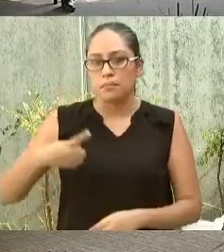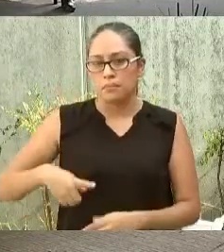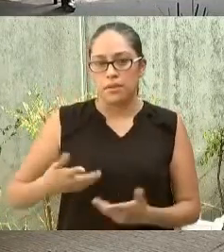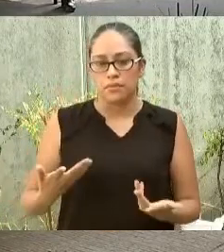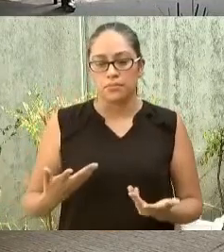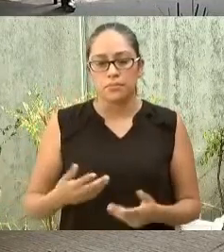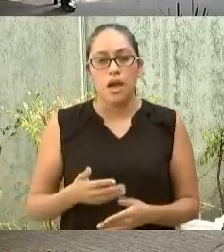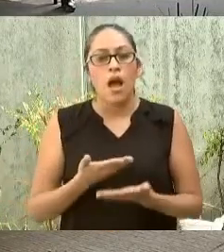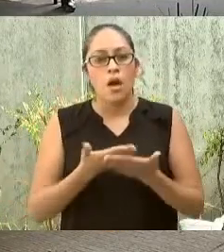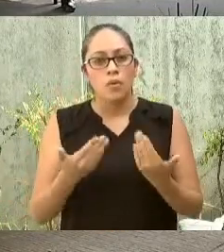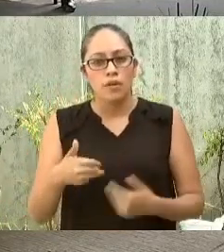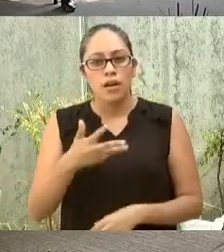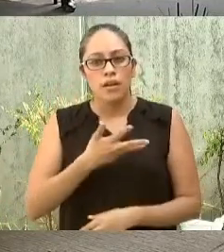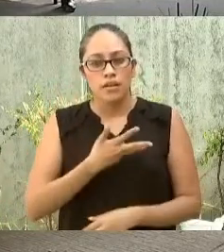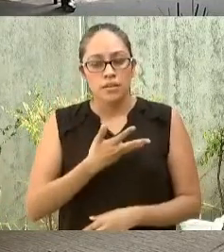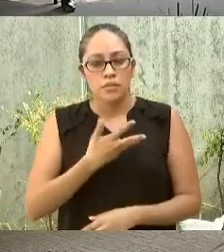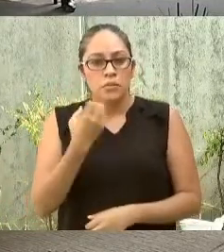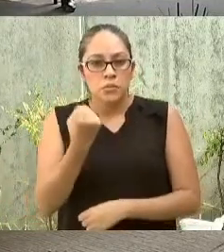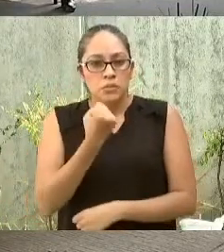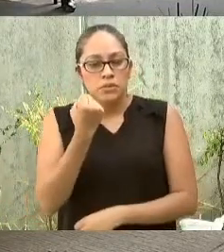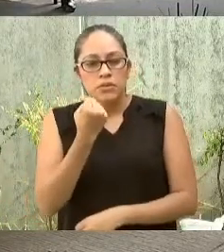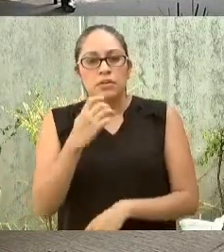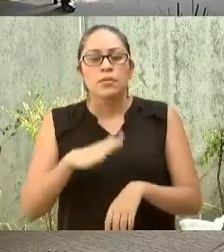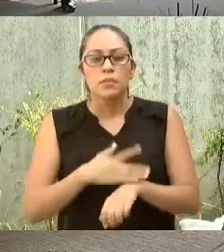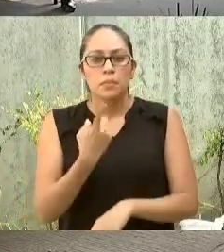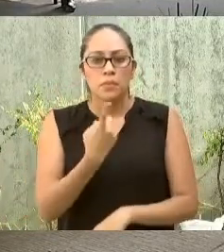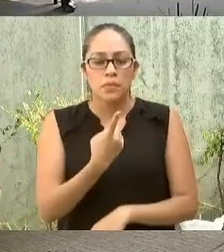suerte, porque en política